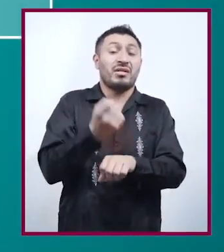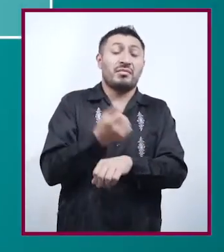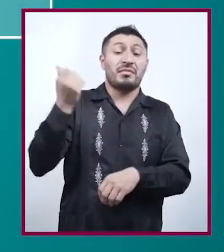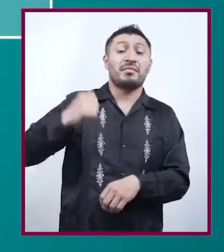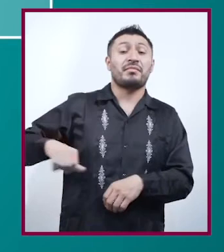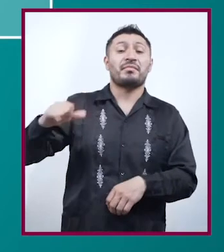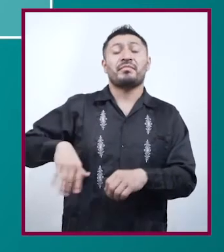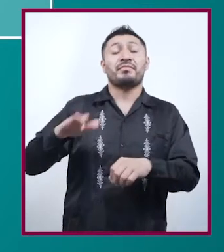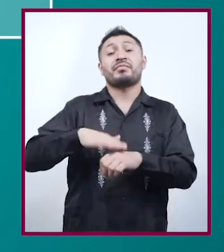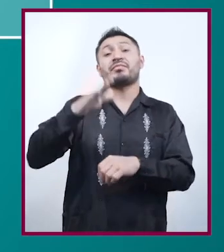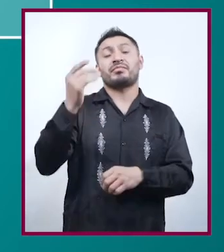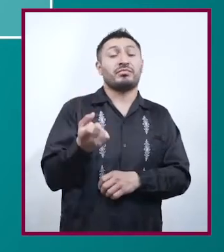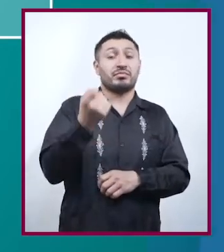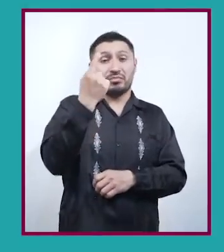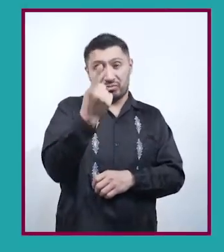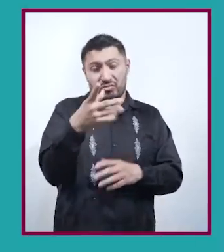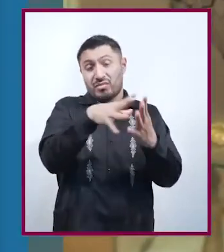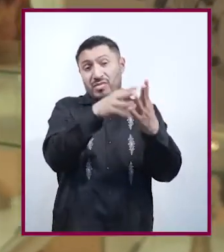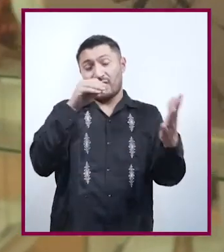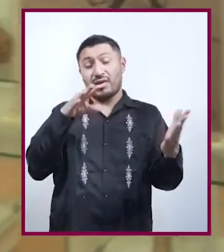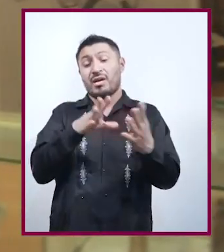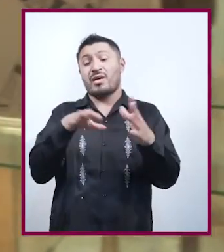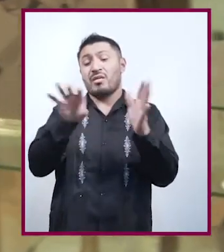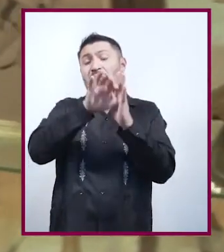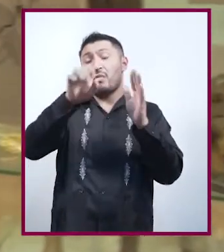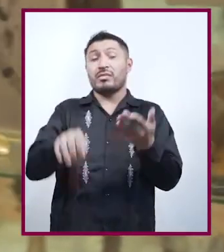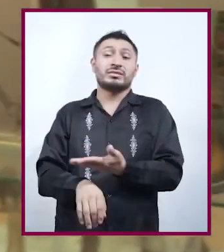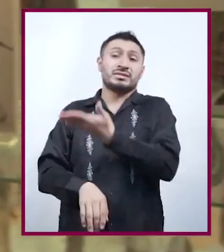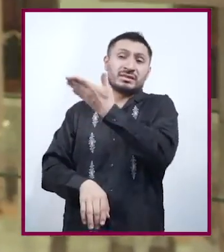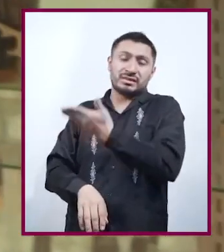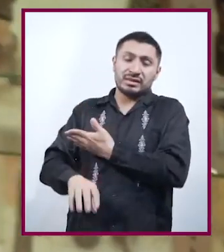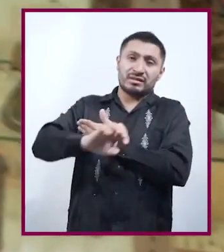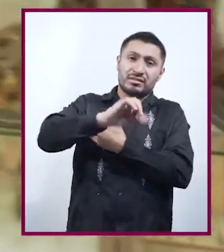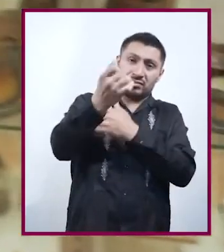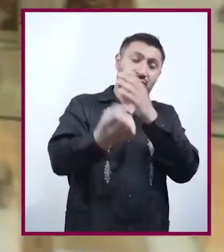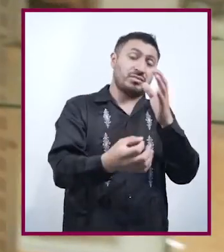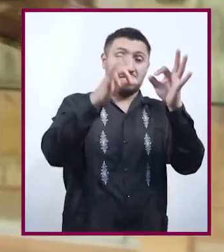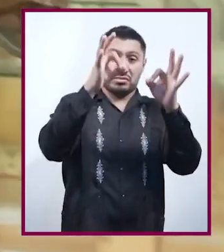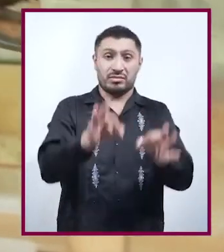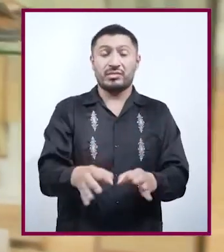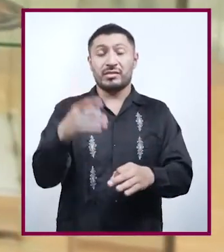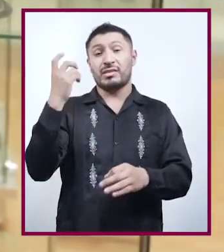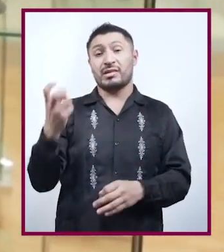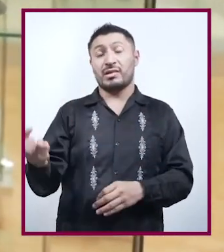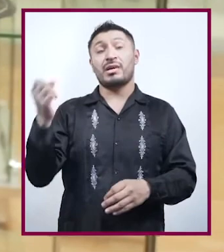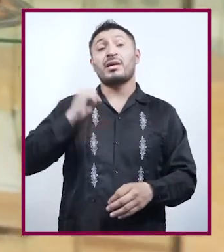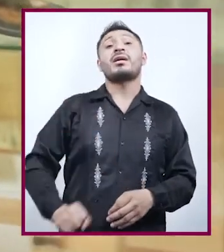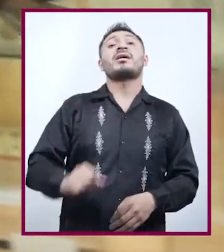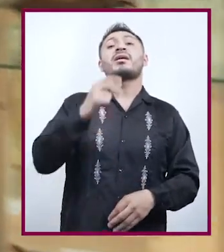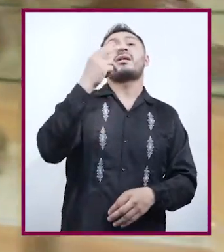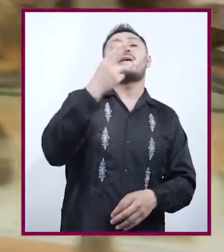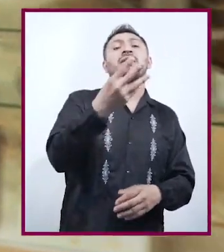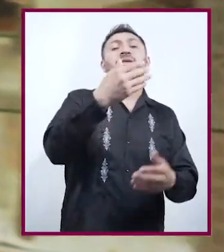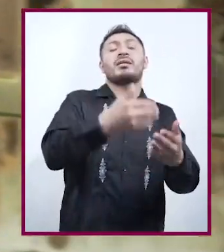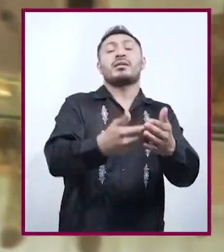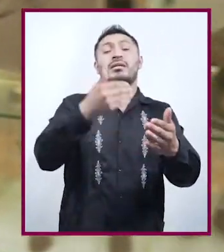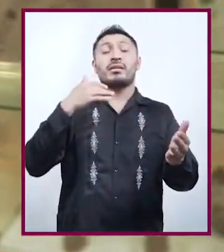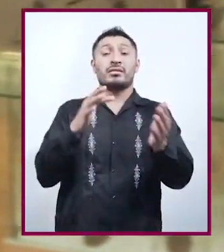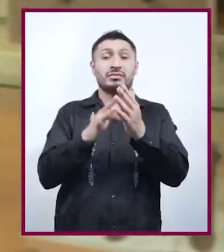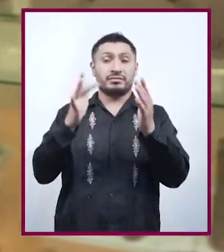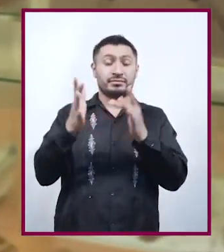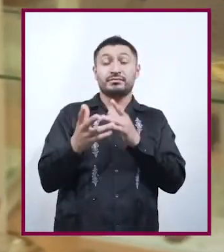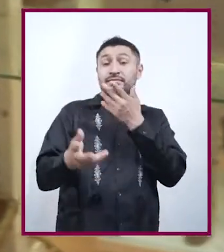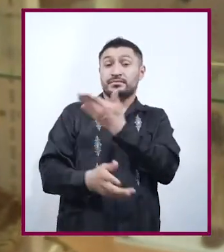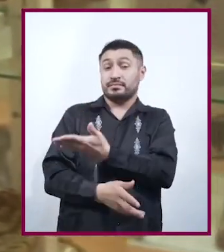¿Cuáles son las piezas más antiguas? Unos son réplicas, como estas, otros son originales. Estos son del siglo